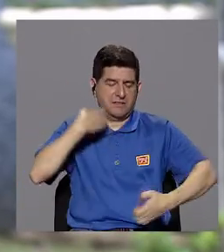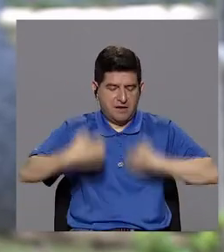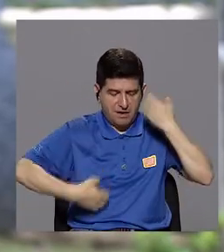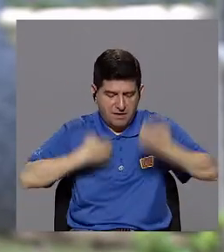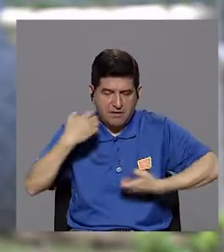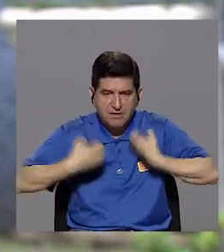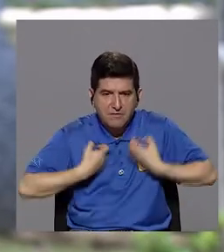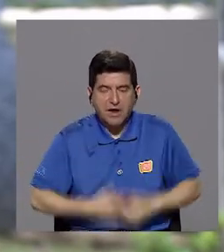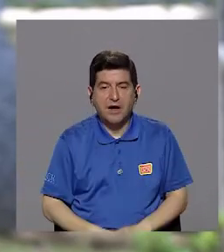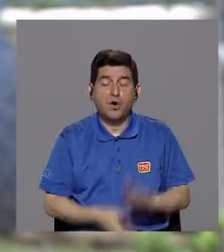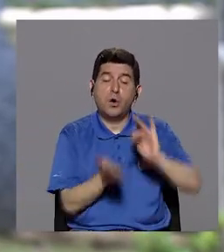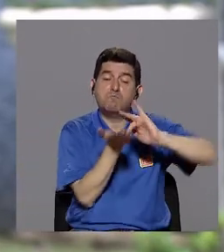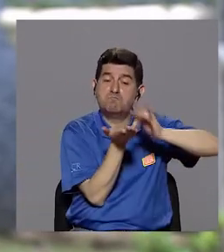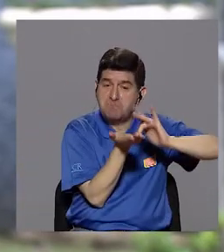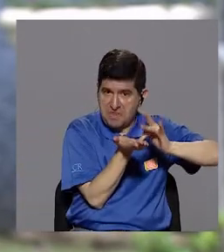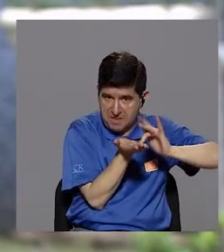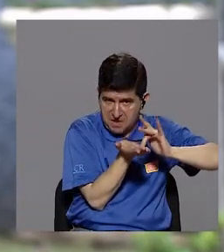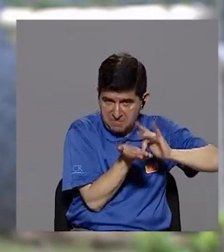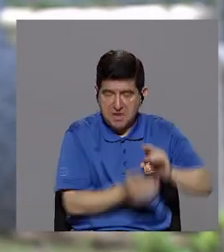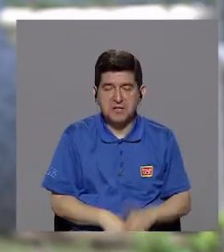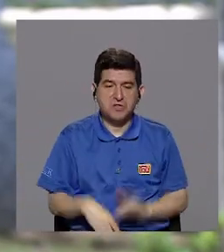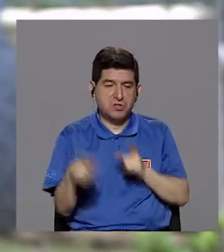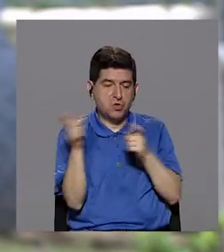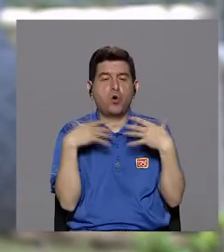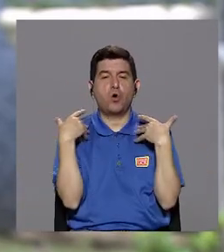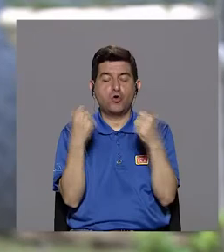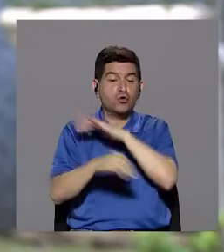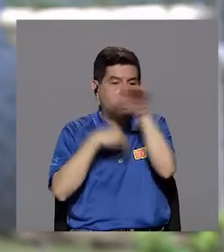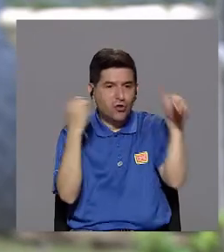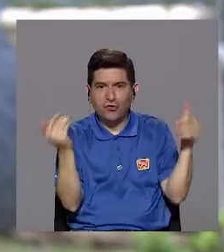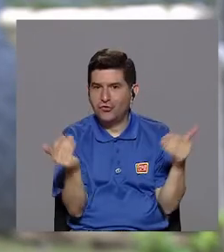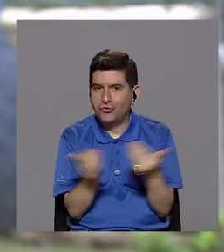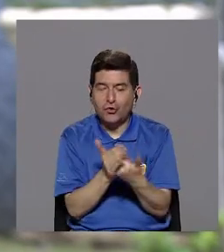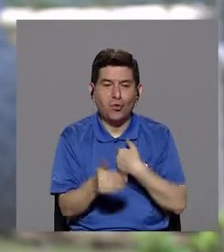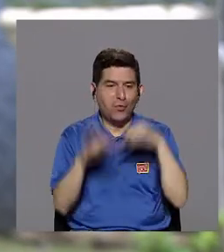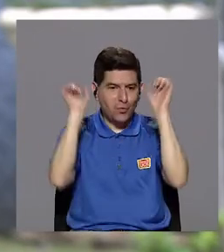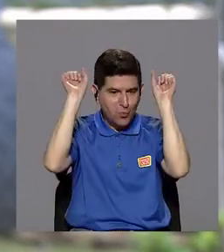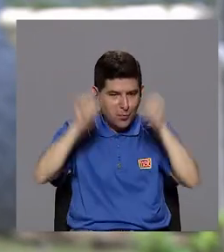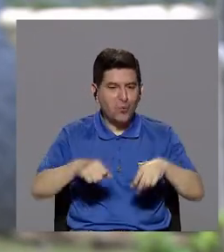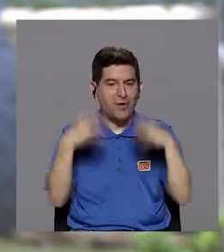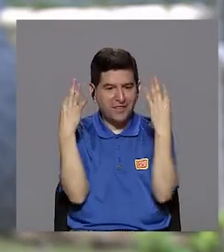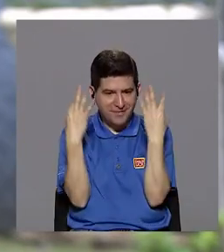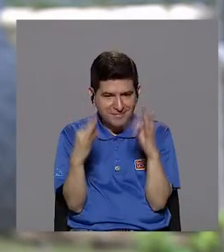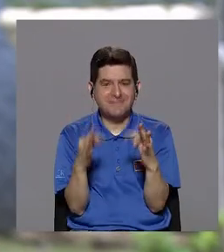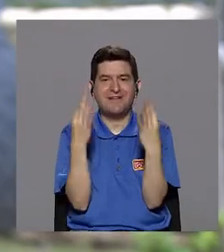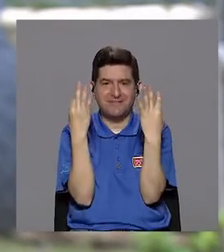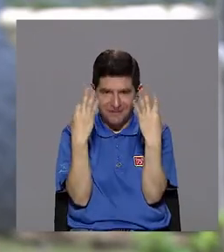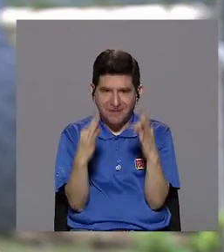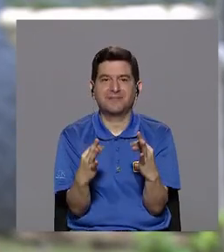emocional, medicamentos, control en salud, todo lo que uno pueda hacer